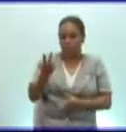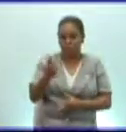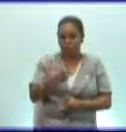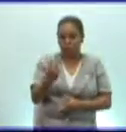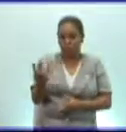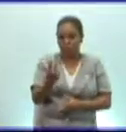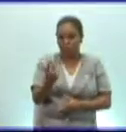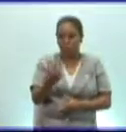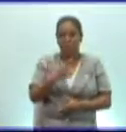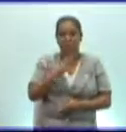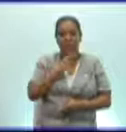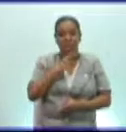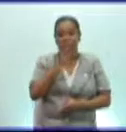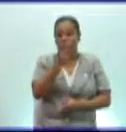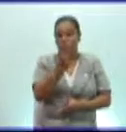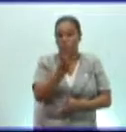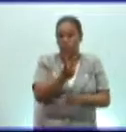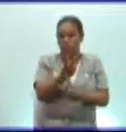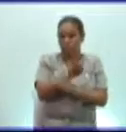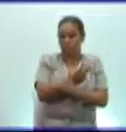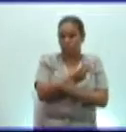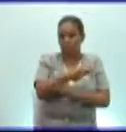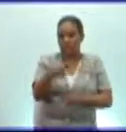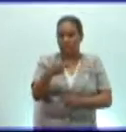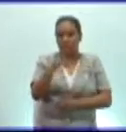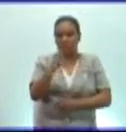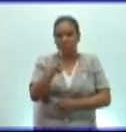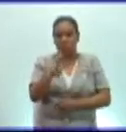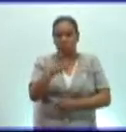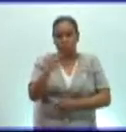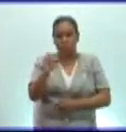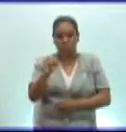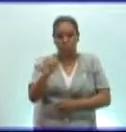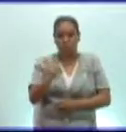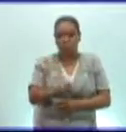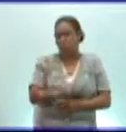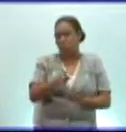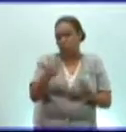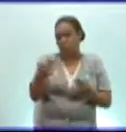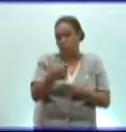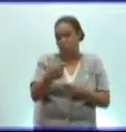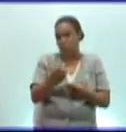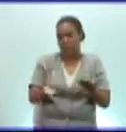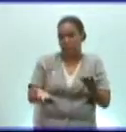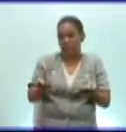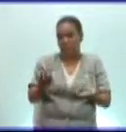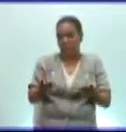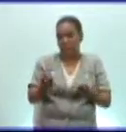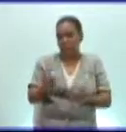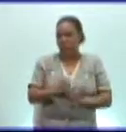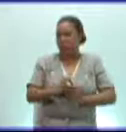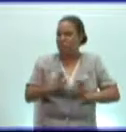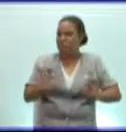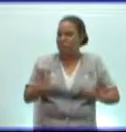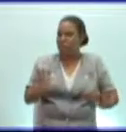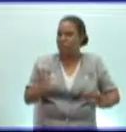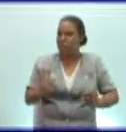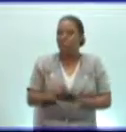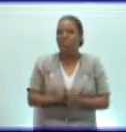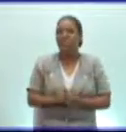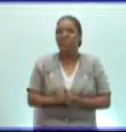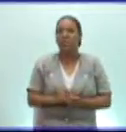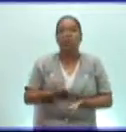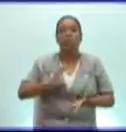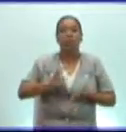como lo habíamos hecho en la representación anterior, pues bueno, aquí un poco más sencilla, solo están las dos moléculas de agua, también se